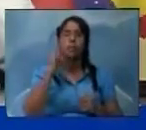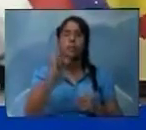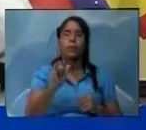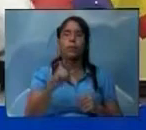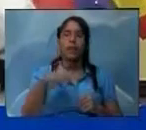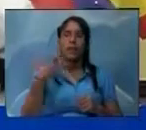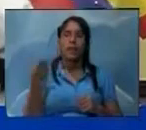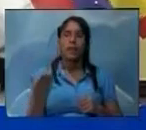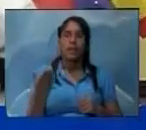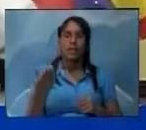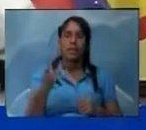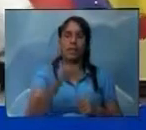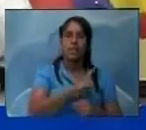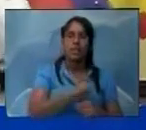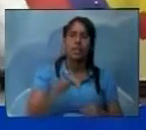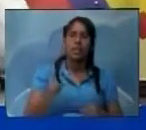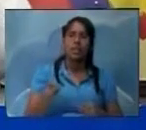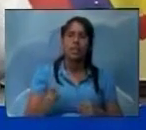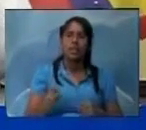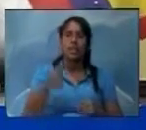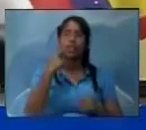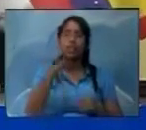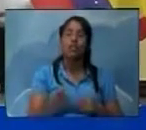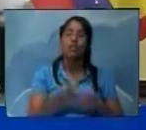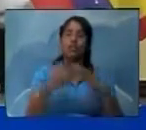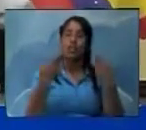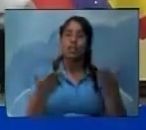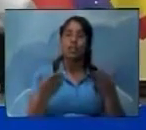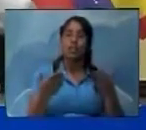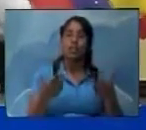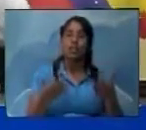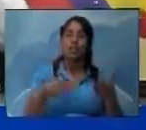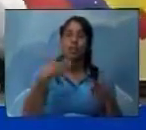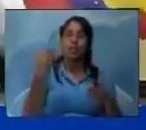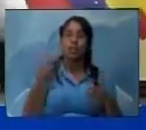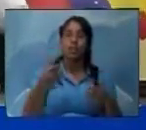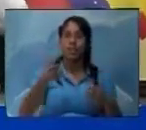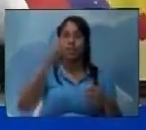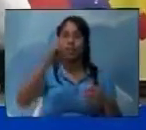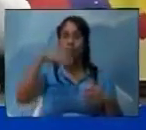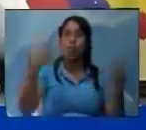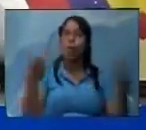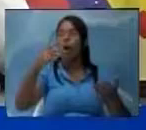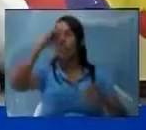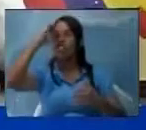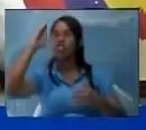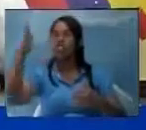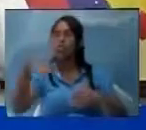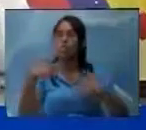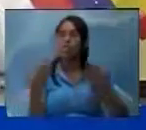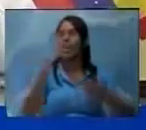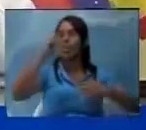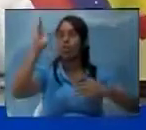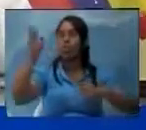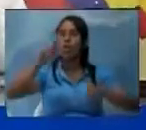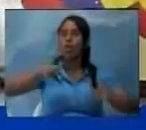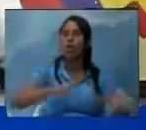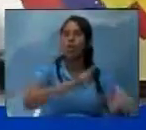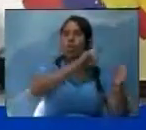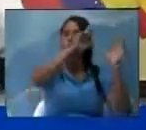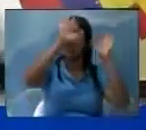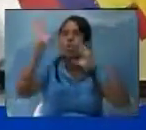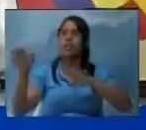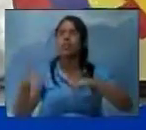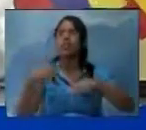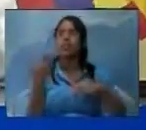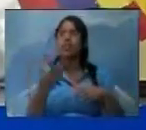qué Dios? Oiga, ¿qué Dios? ¿Cuál Dios en el universo, en el